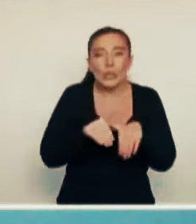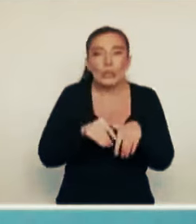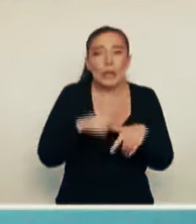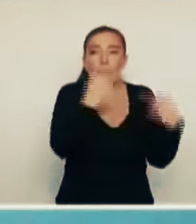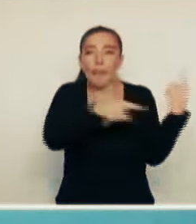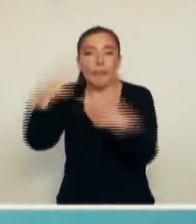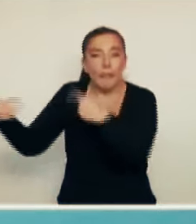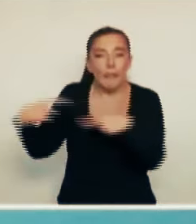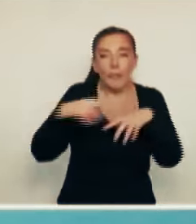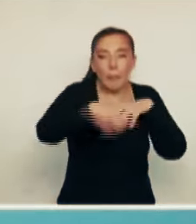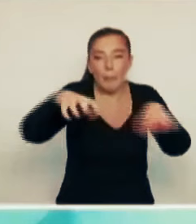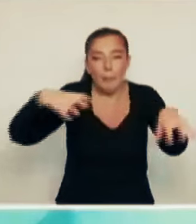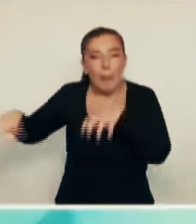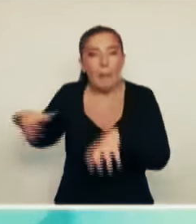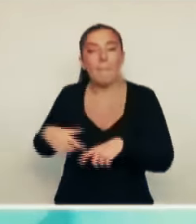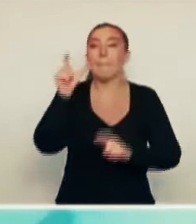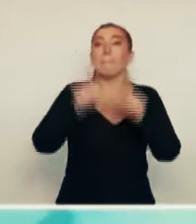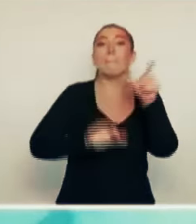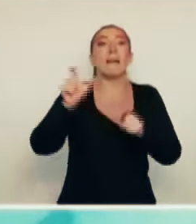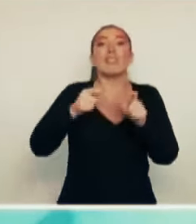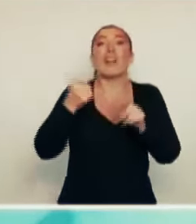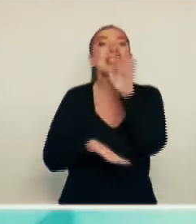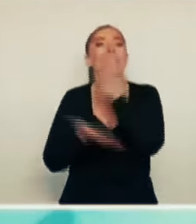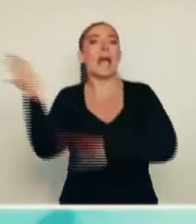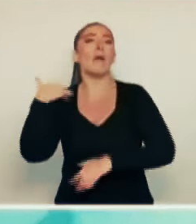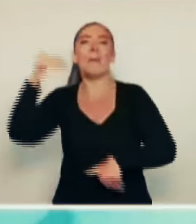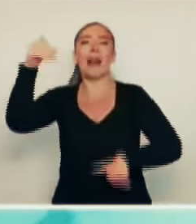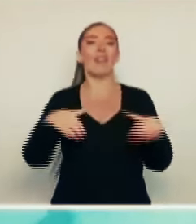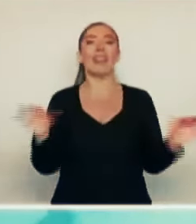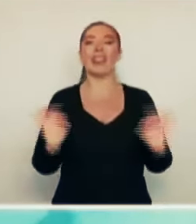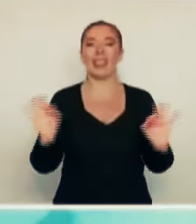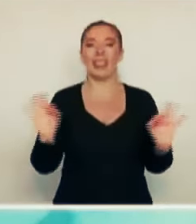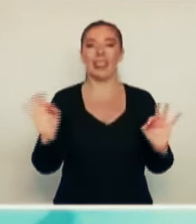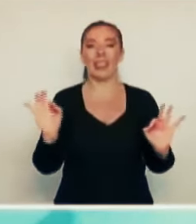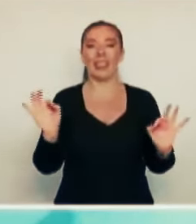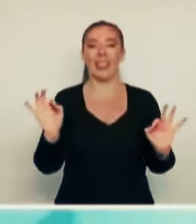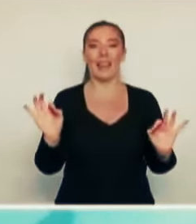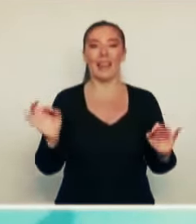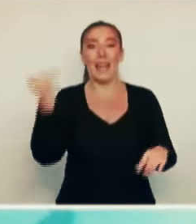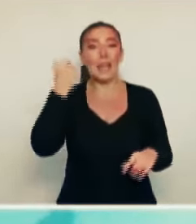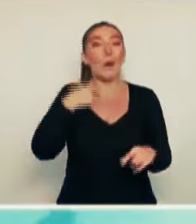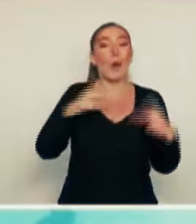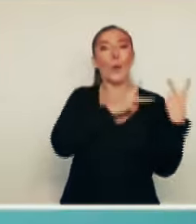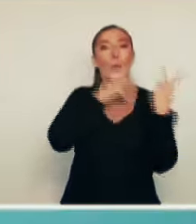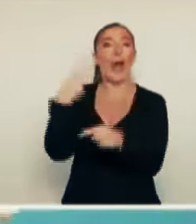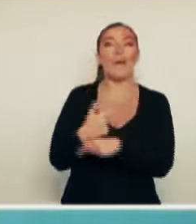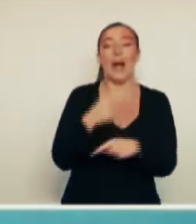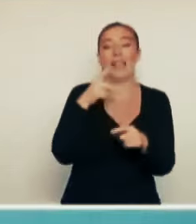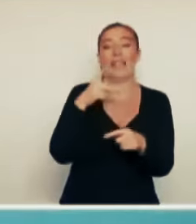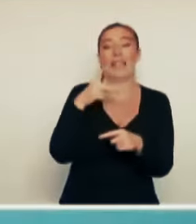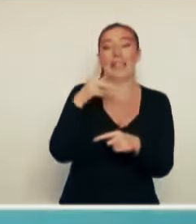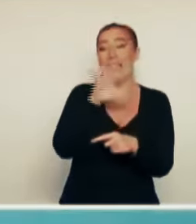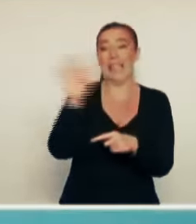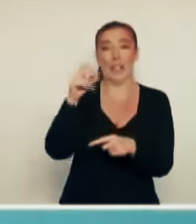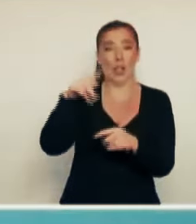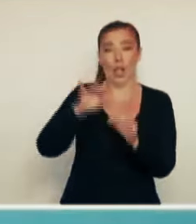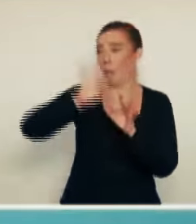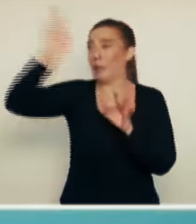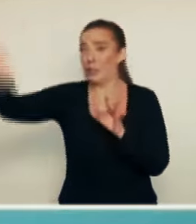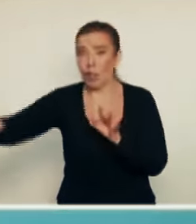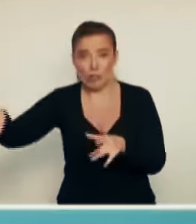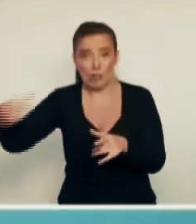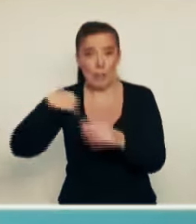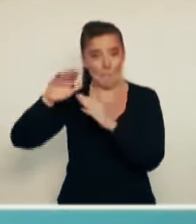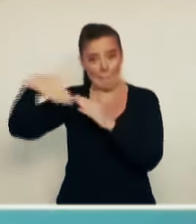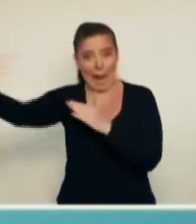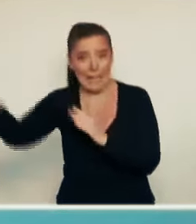la sociedad. Había gente que se iba para no votar al kilómetro 501. Sí, el año en